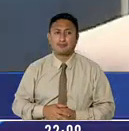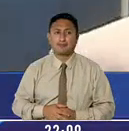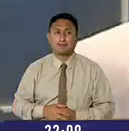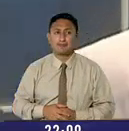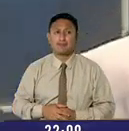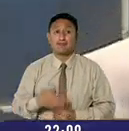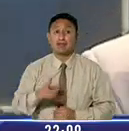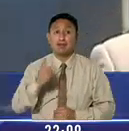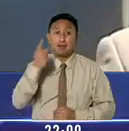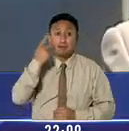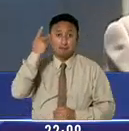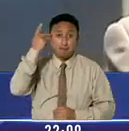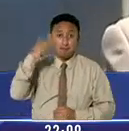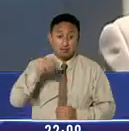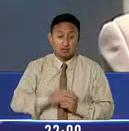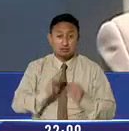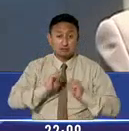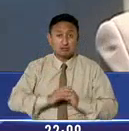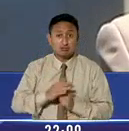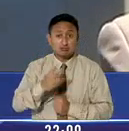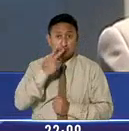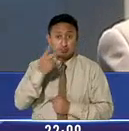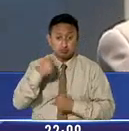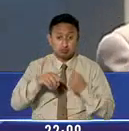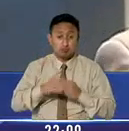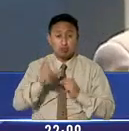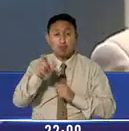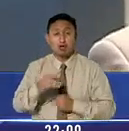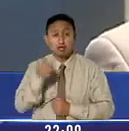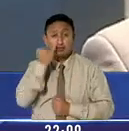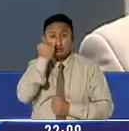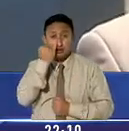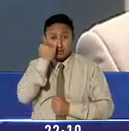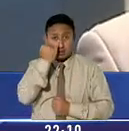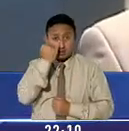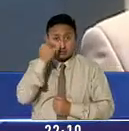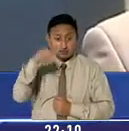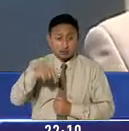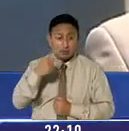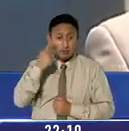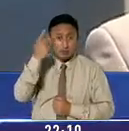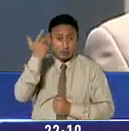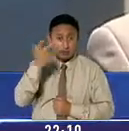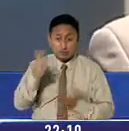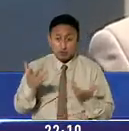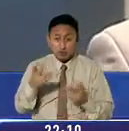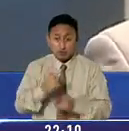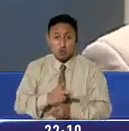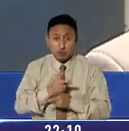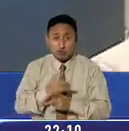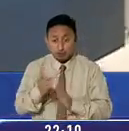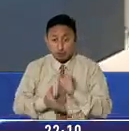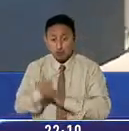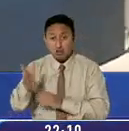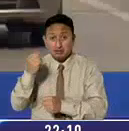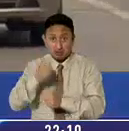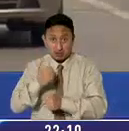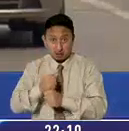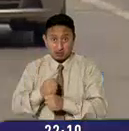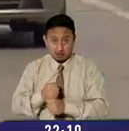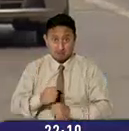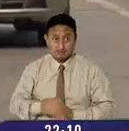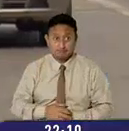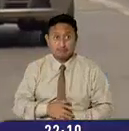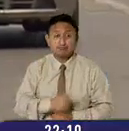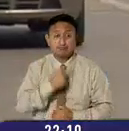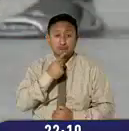padres venden cigarrillos, caramelos, son personas indígenas que los padres realmente, porque no tenían con quién dejar, tenían que llevarlos al sitio de trabajo. Manifestó